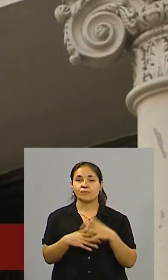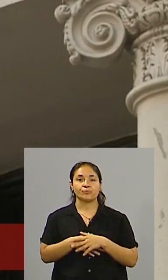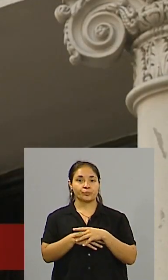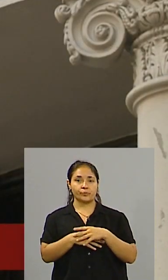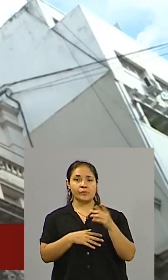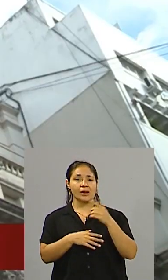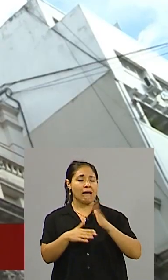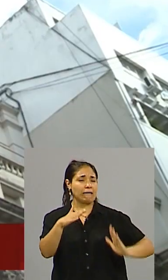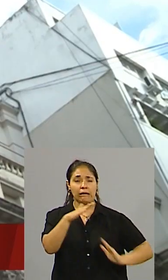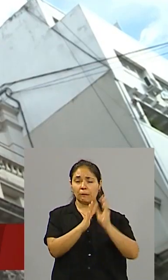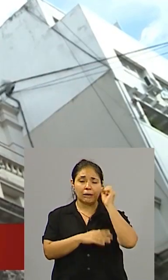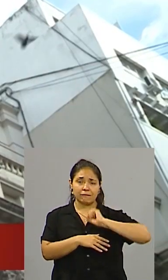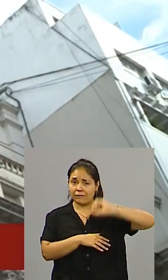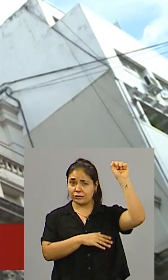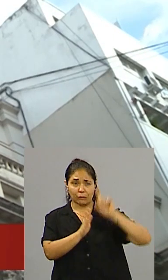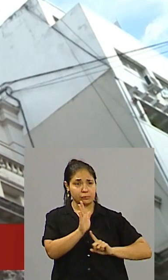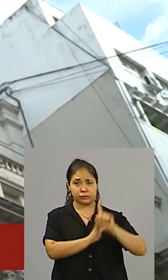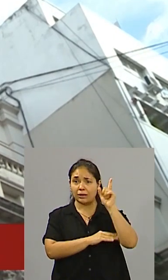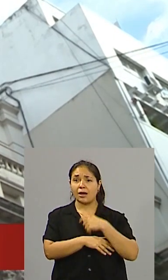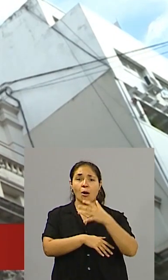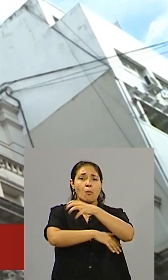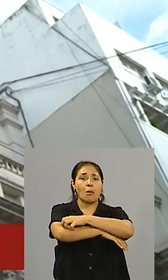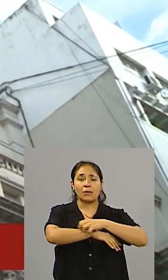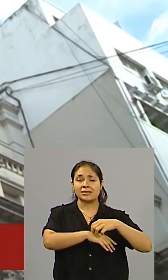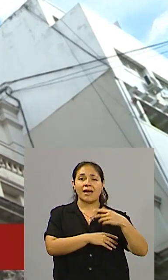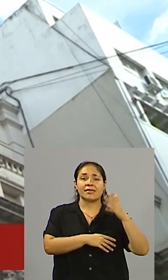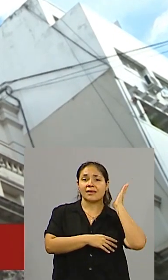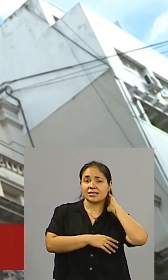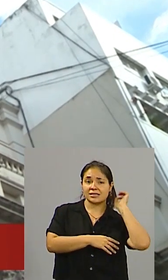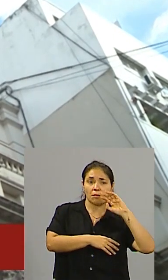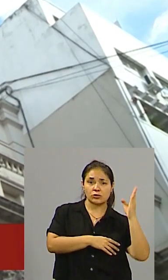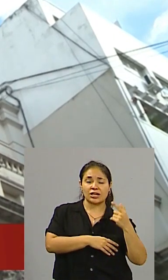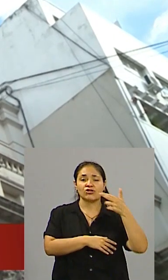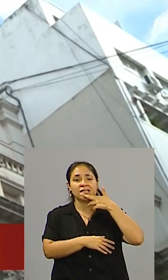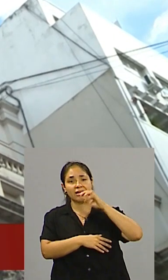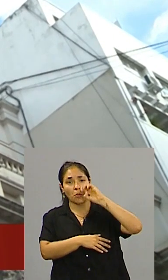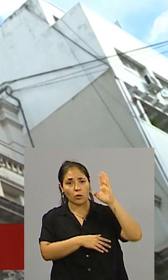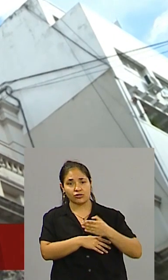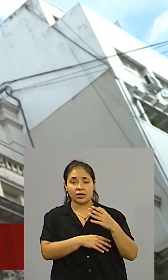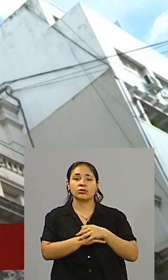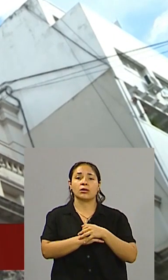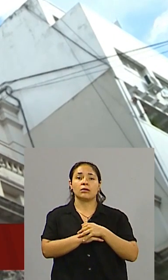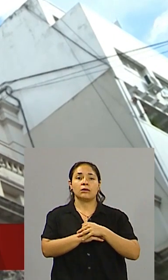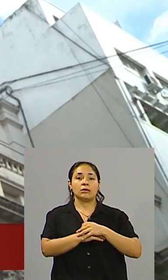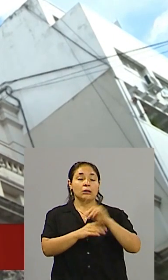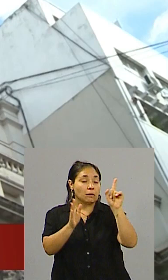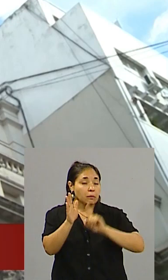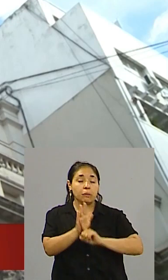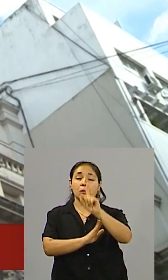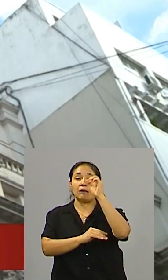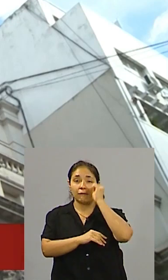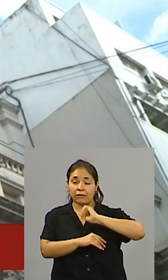hiperinflación, teníamos unos niveles de pobreza de alrededor del 16-17%, y cuando se desata la